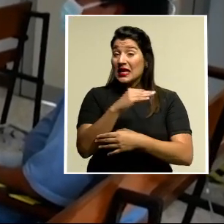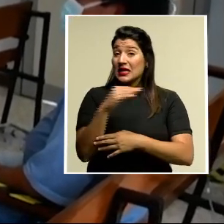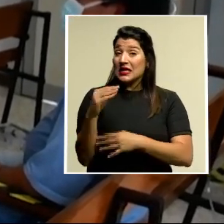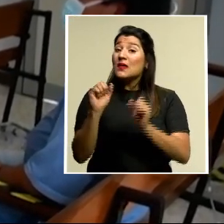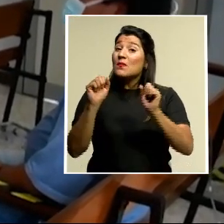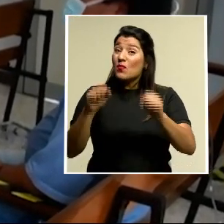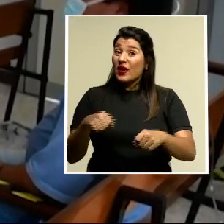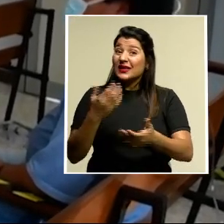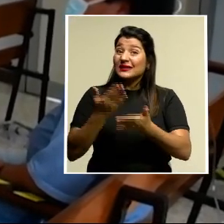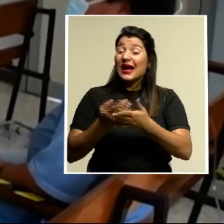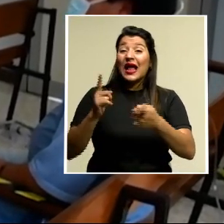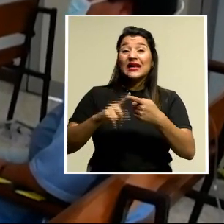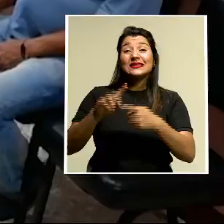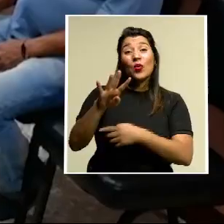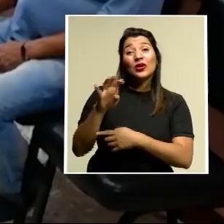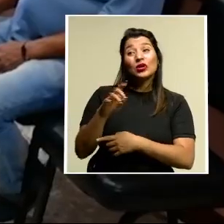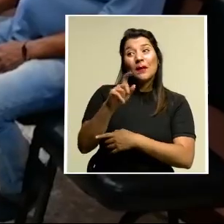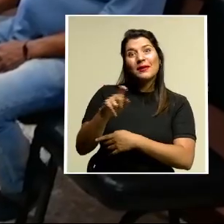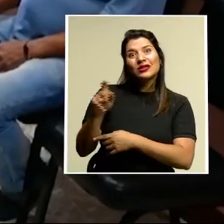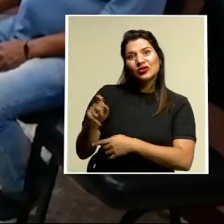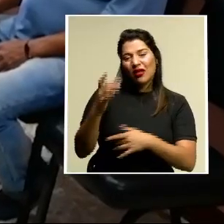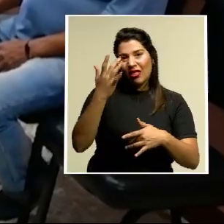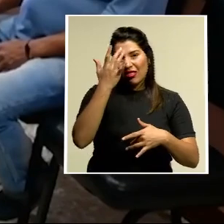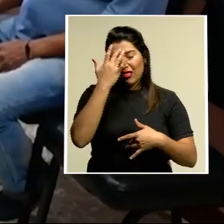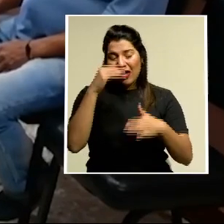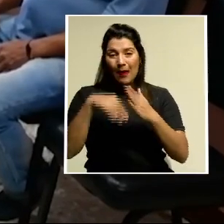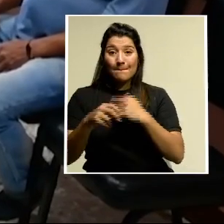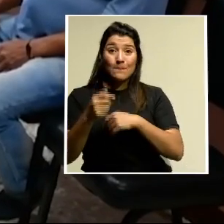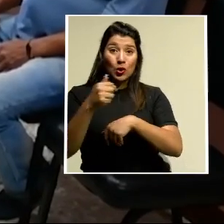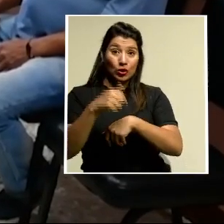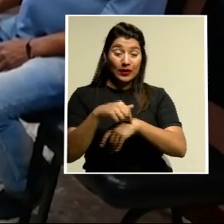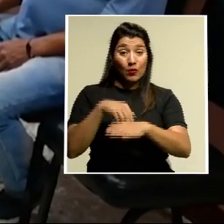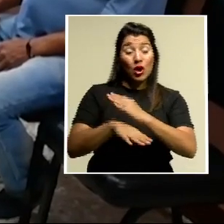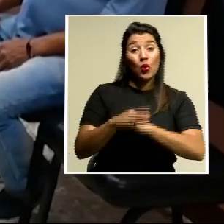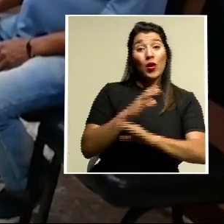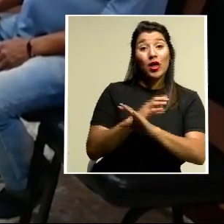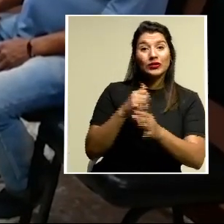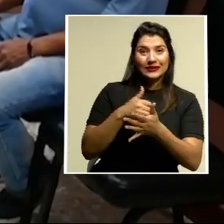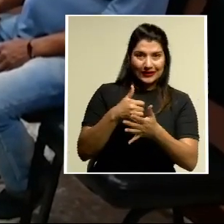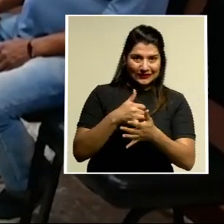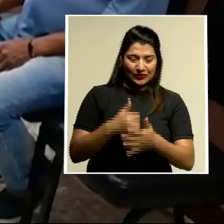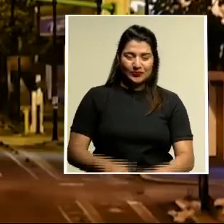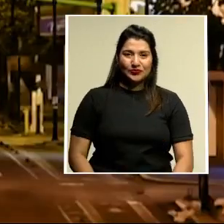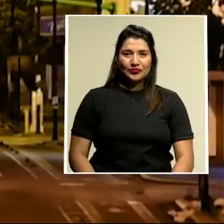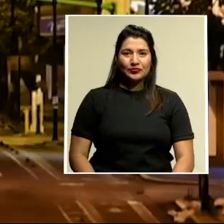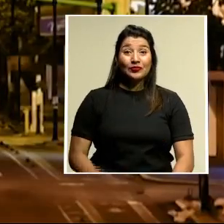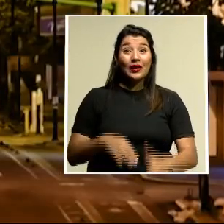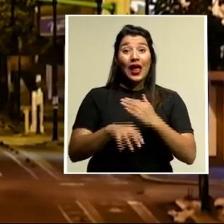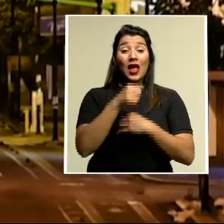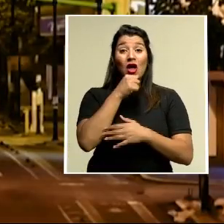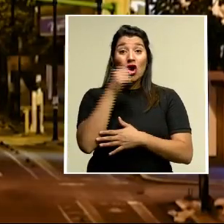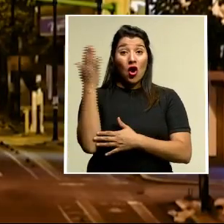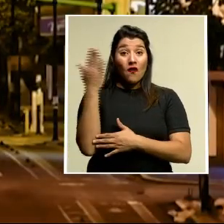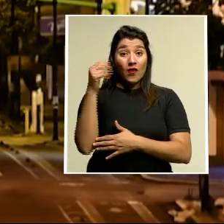personas actualmente infectadas generan cerca de 90 casos